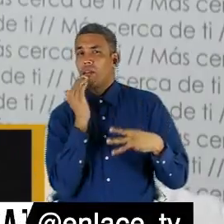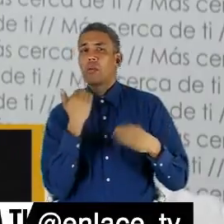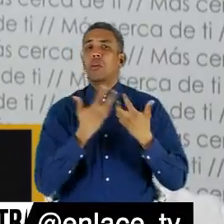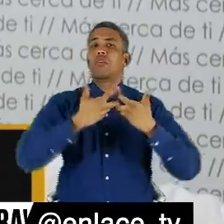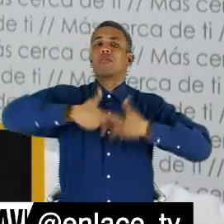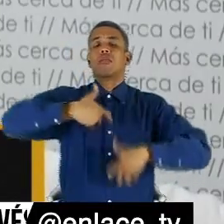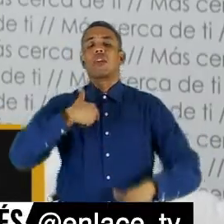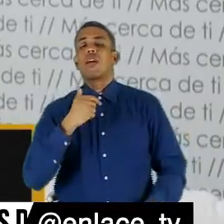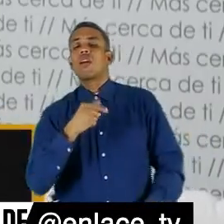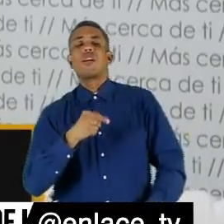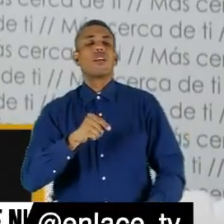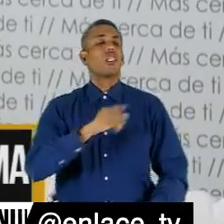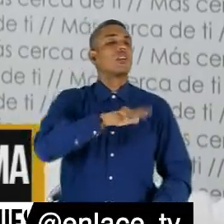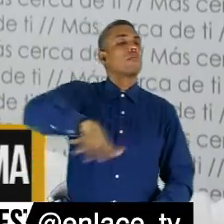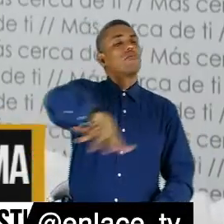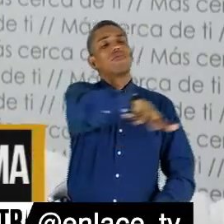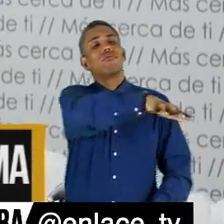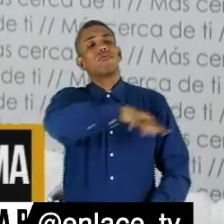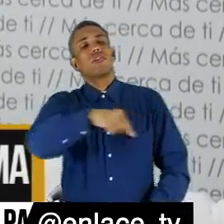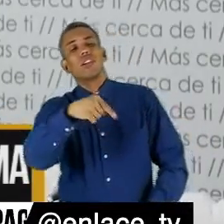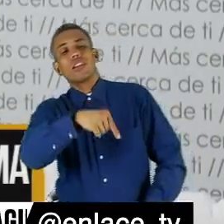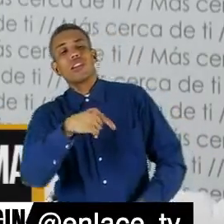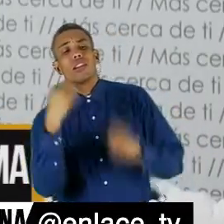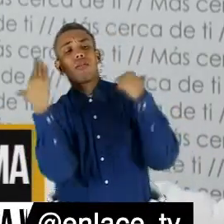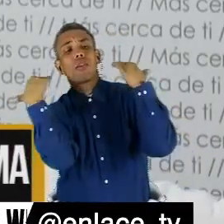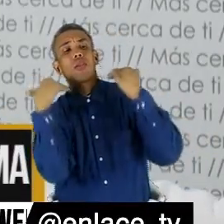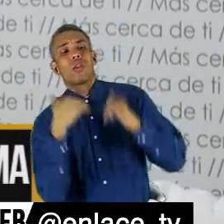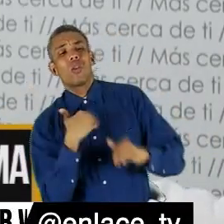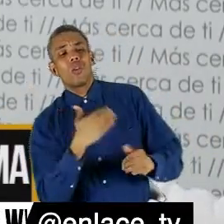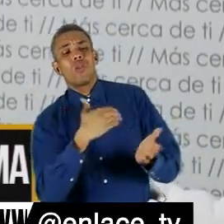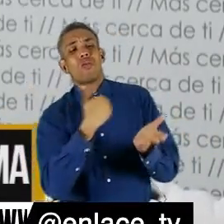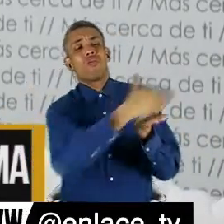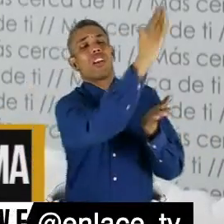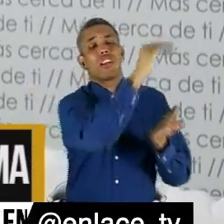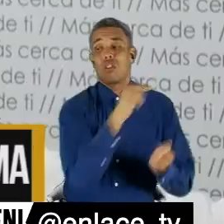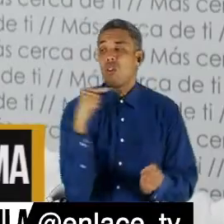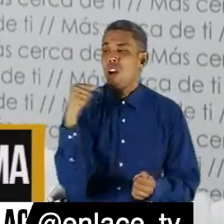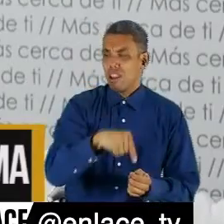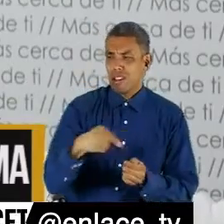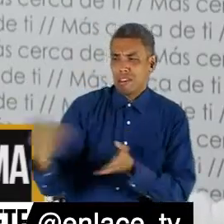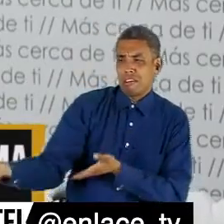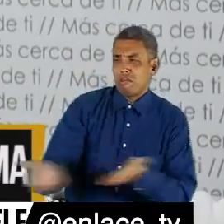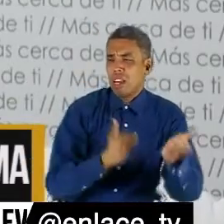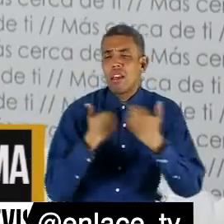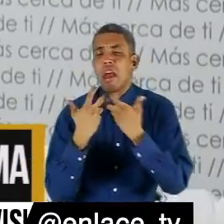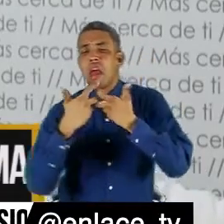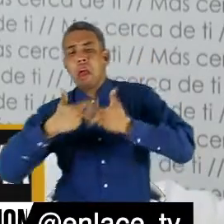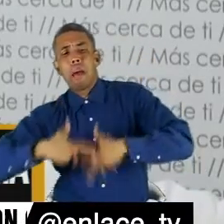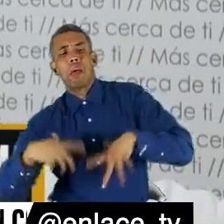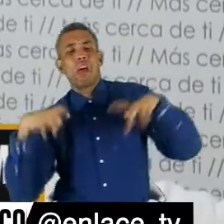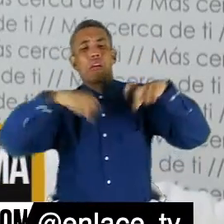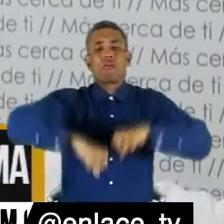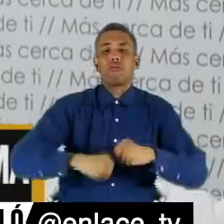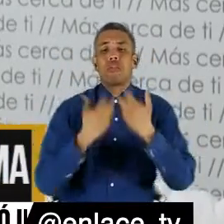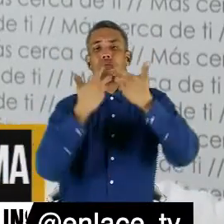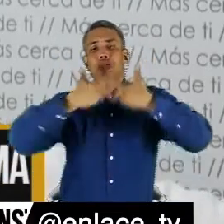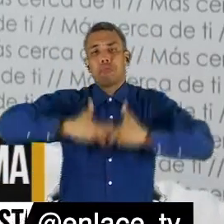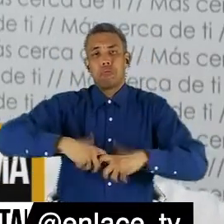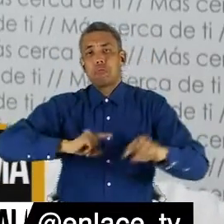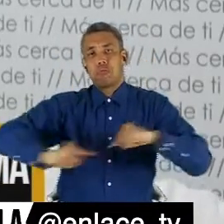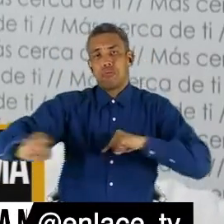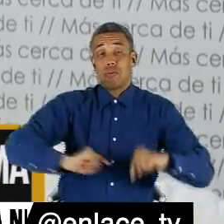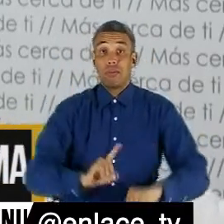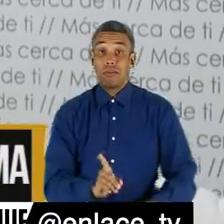hemos venido desarrollando nuestra cultura y nuestro vivir en este territorio antes de darlo en concesión a cualquier multinacional que